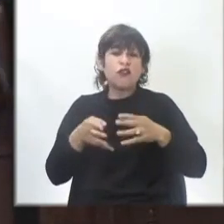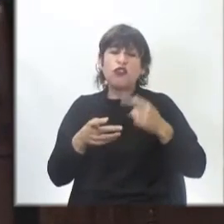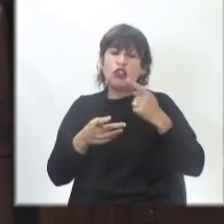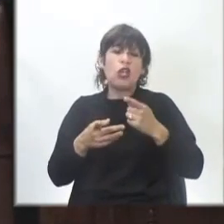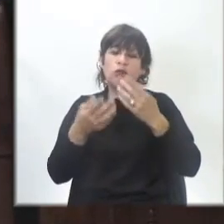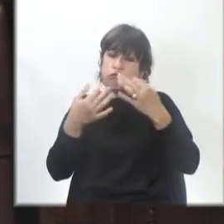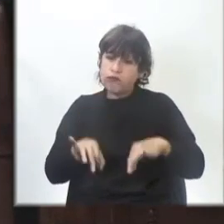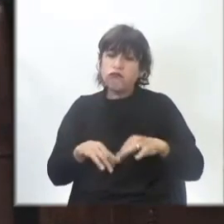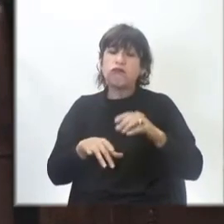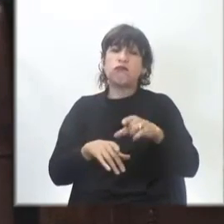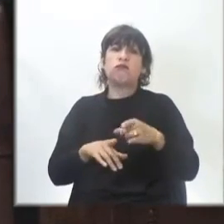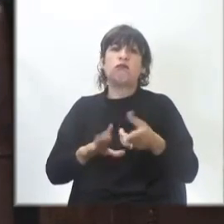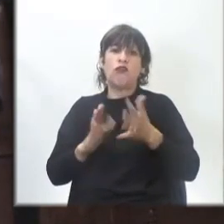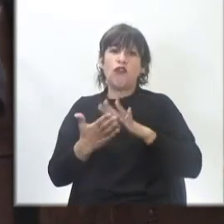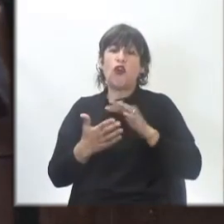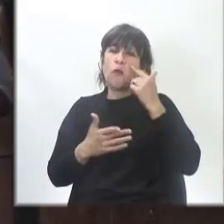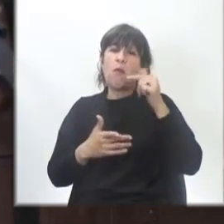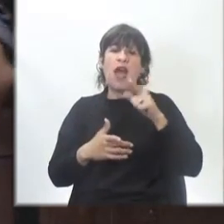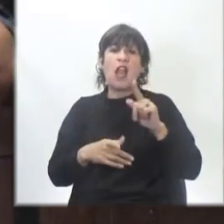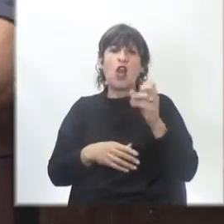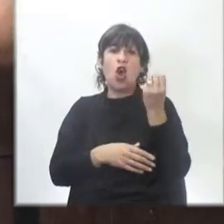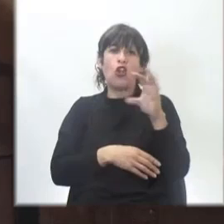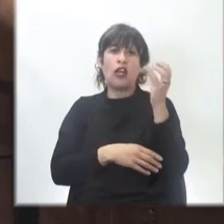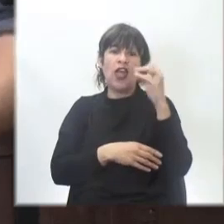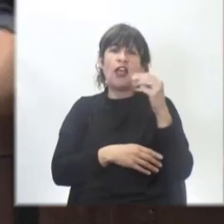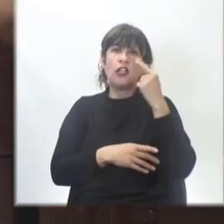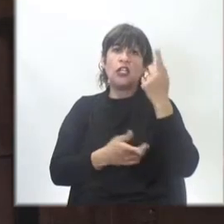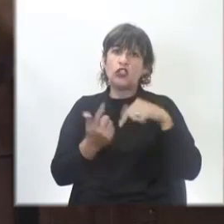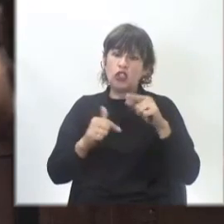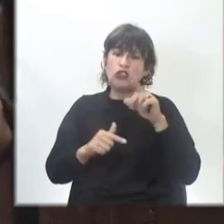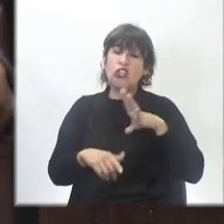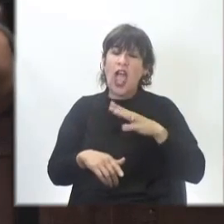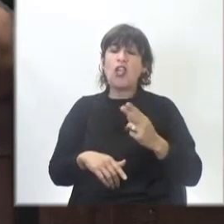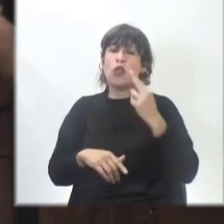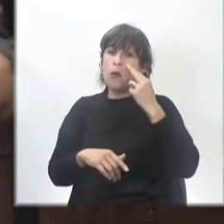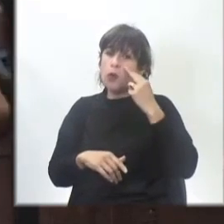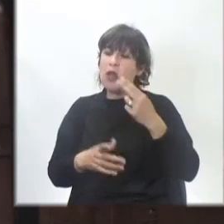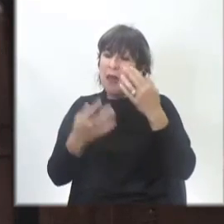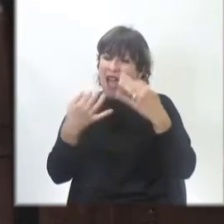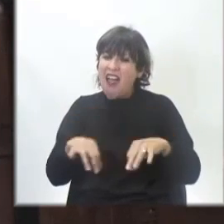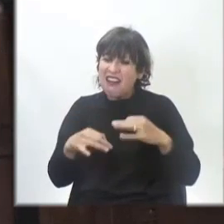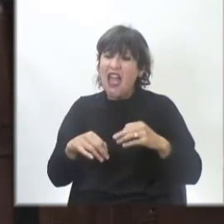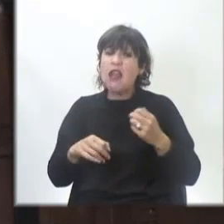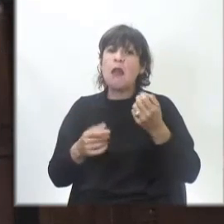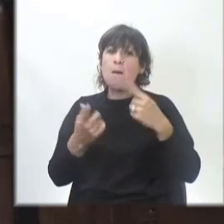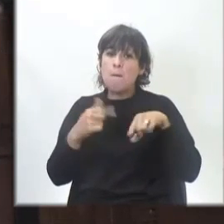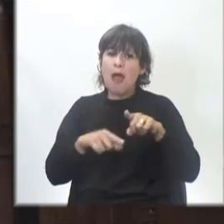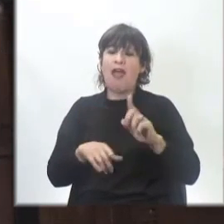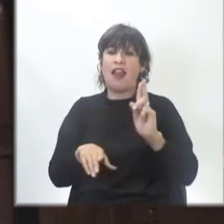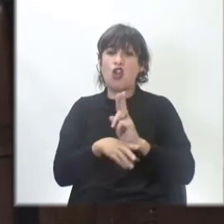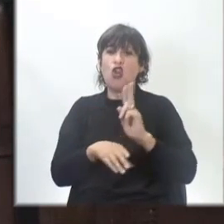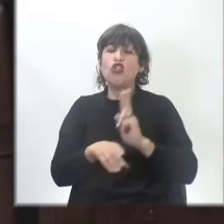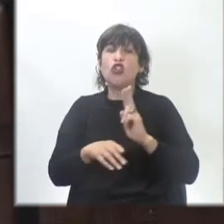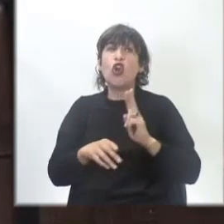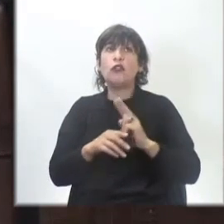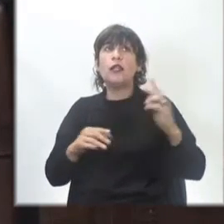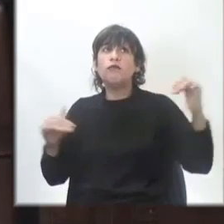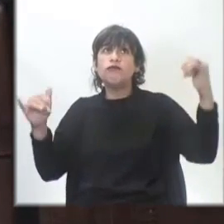adecuada los radares y por lo tanto generando una problemática real para el control del tránsito aéreo.